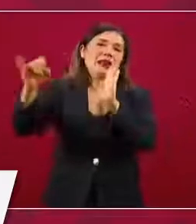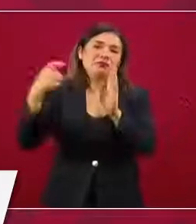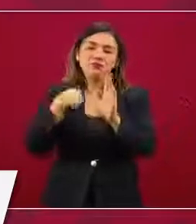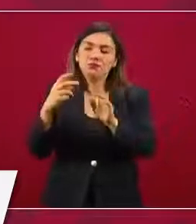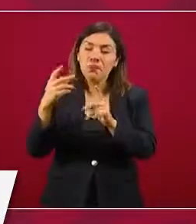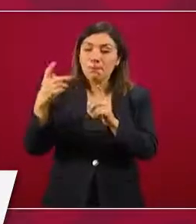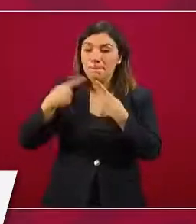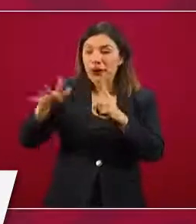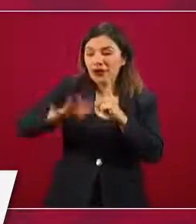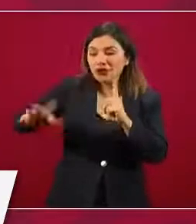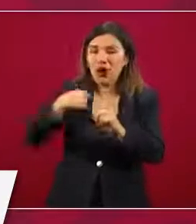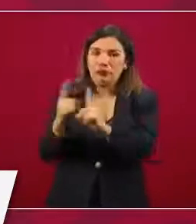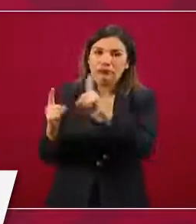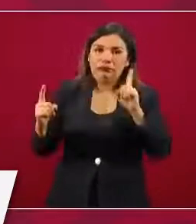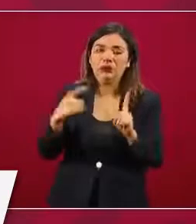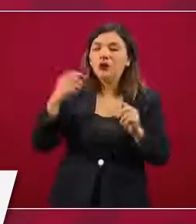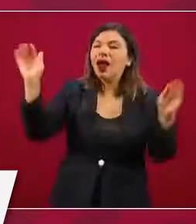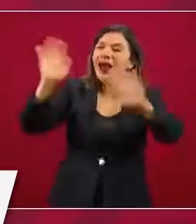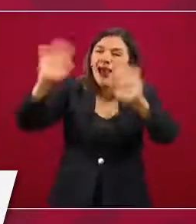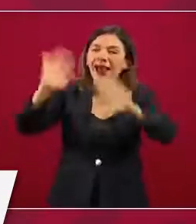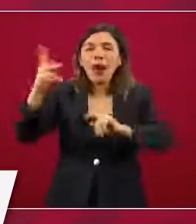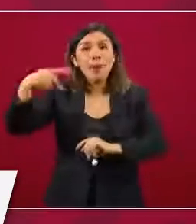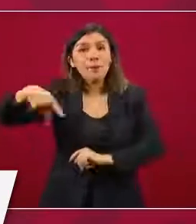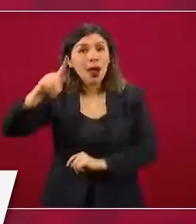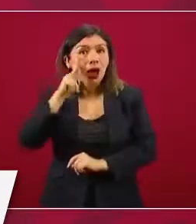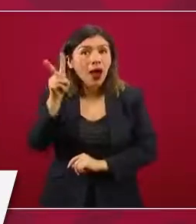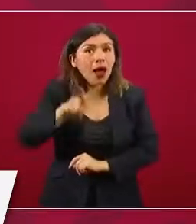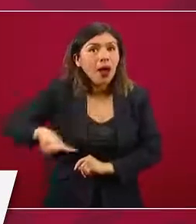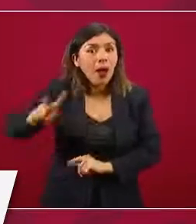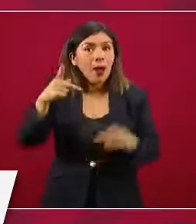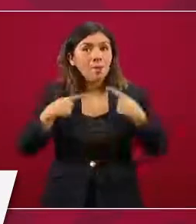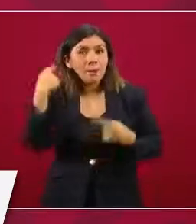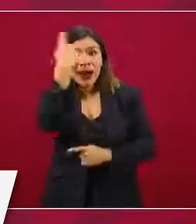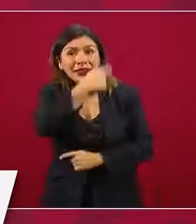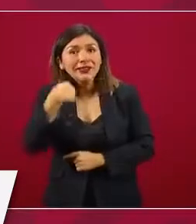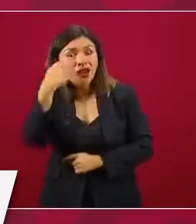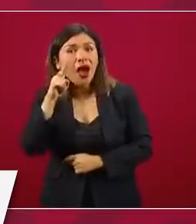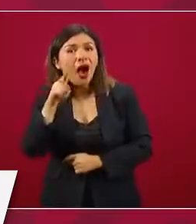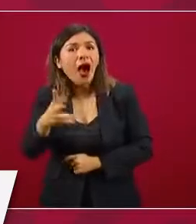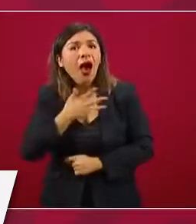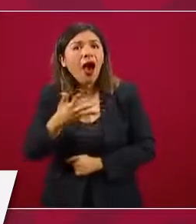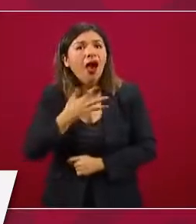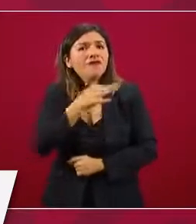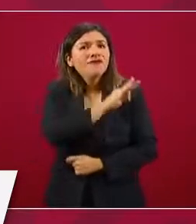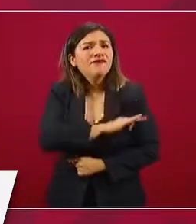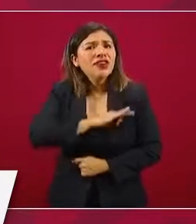las caras mucha alegría, felicidad